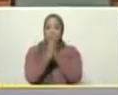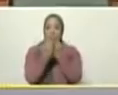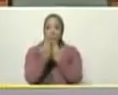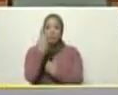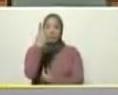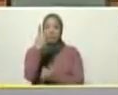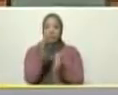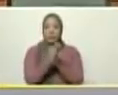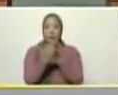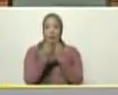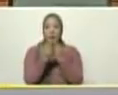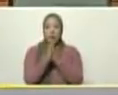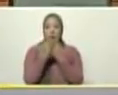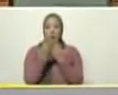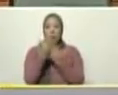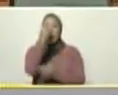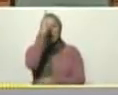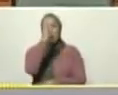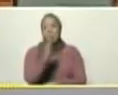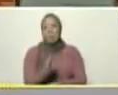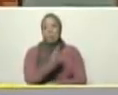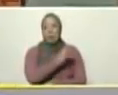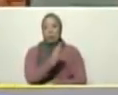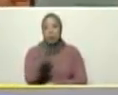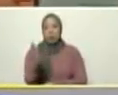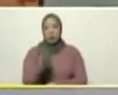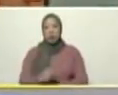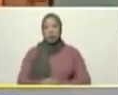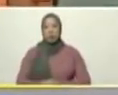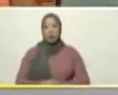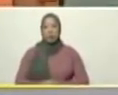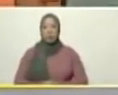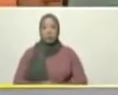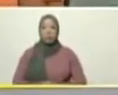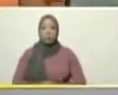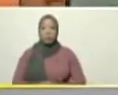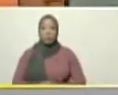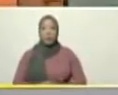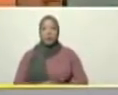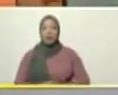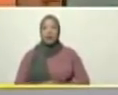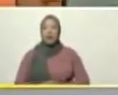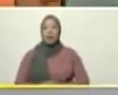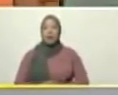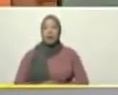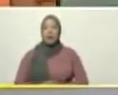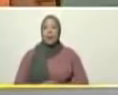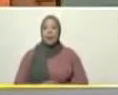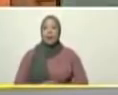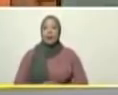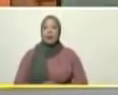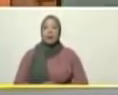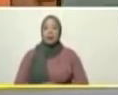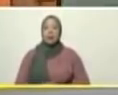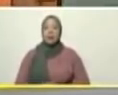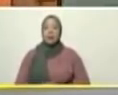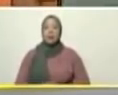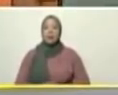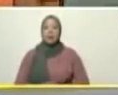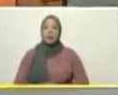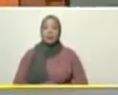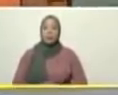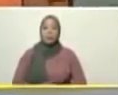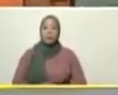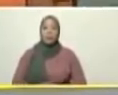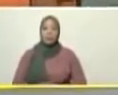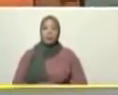dos libros aquí, en este Salón de Ayacucho. Ramonet, aquí donde hace exactamente 20 años a